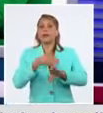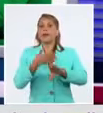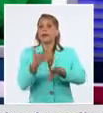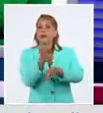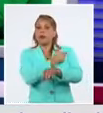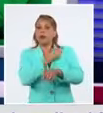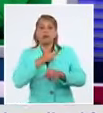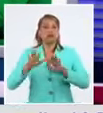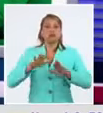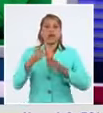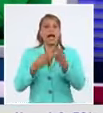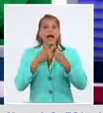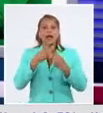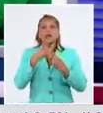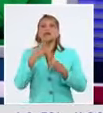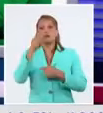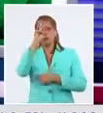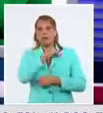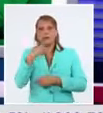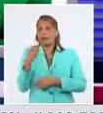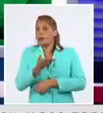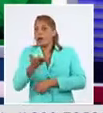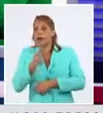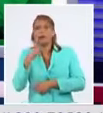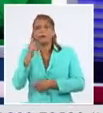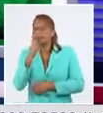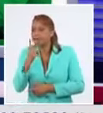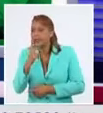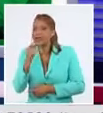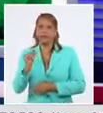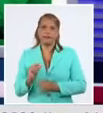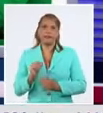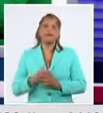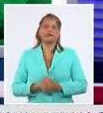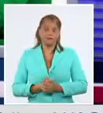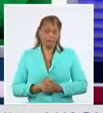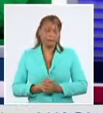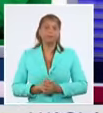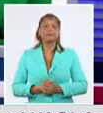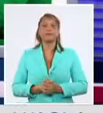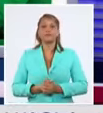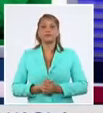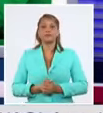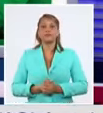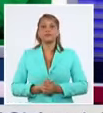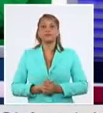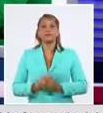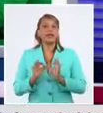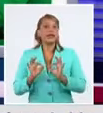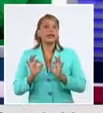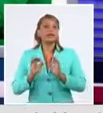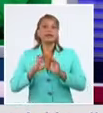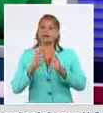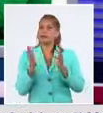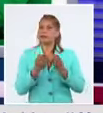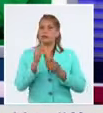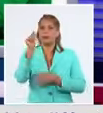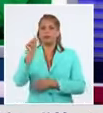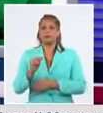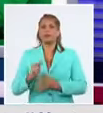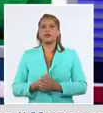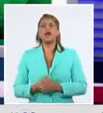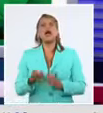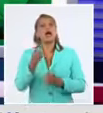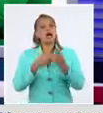también está definido los hospitales que pudieran ser tributarios de este tipo de pacientes. A pesar de que